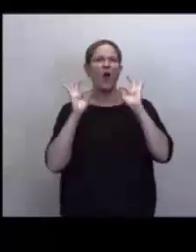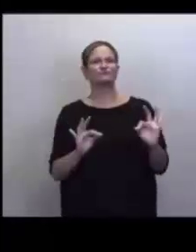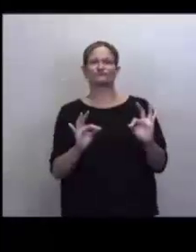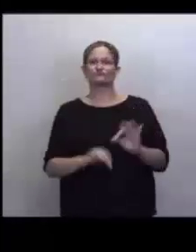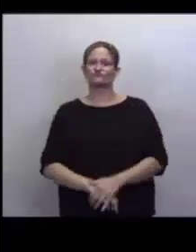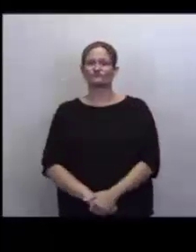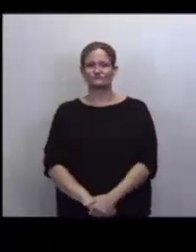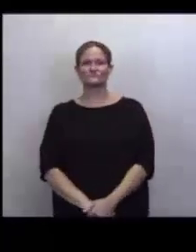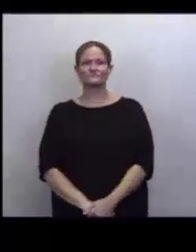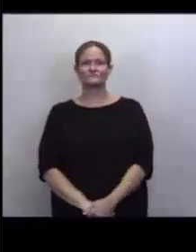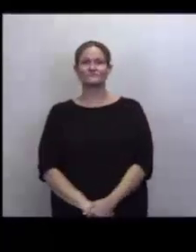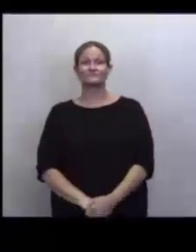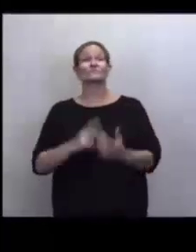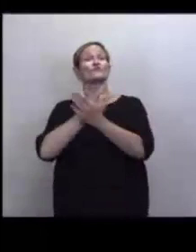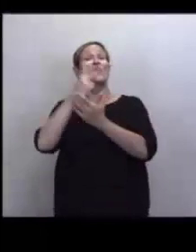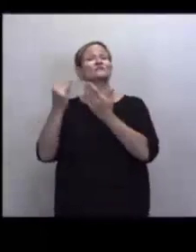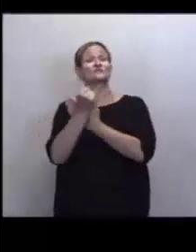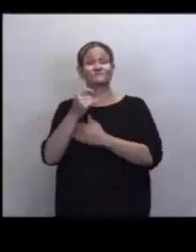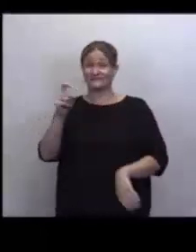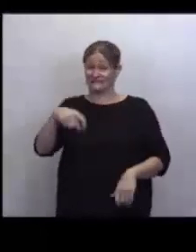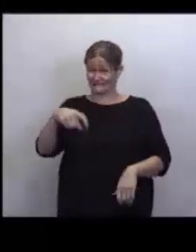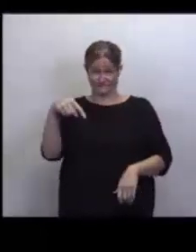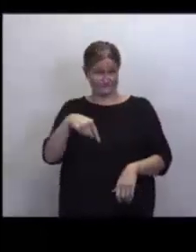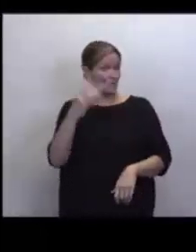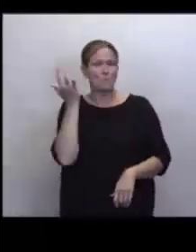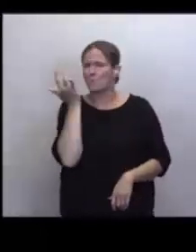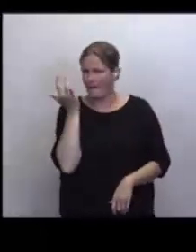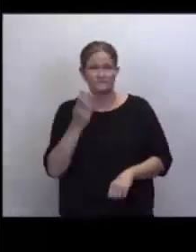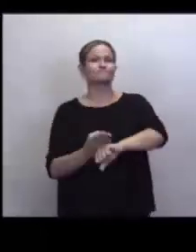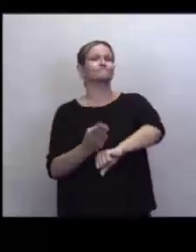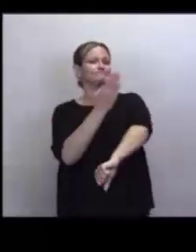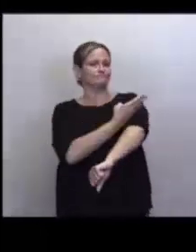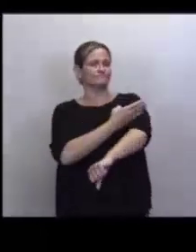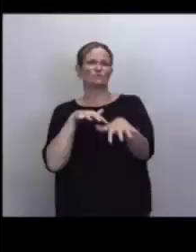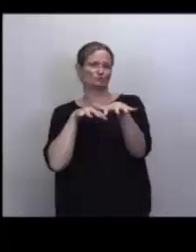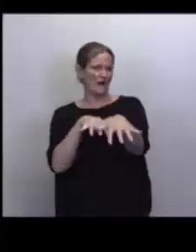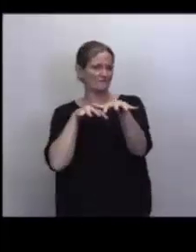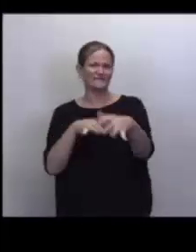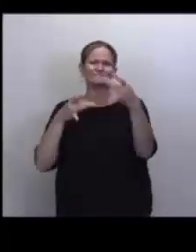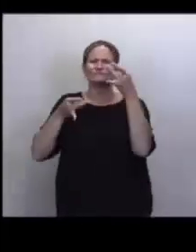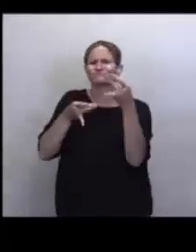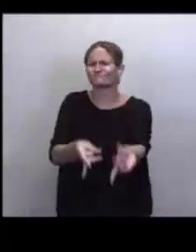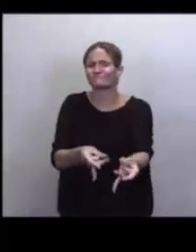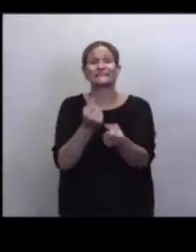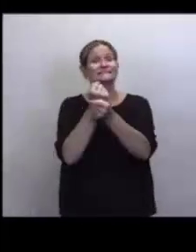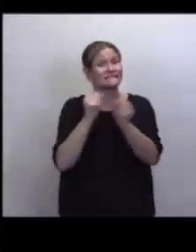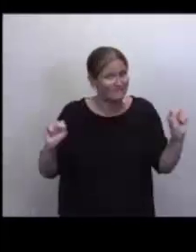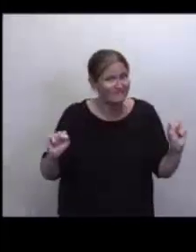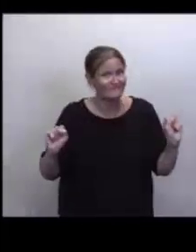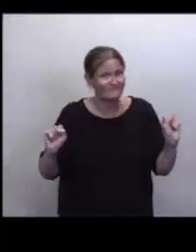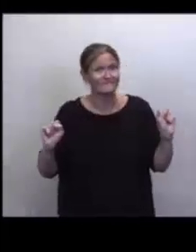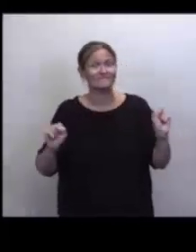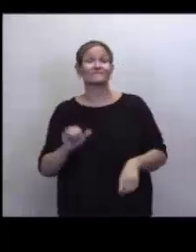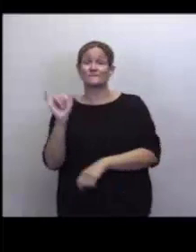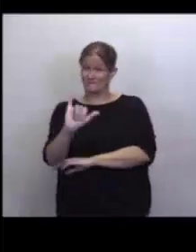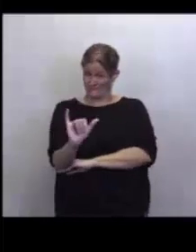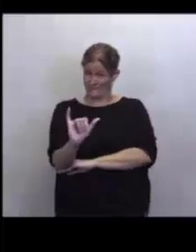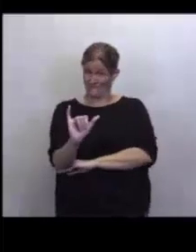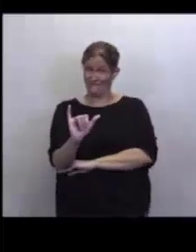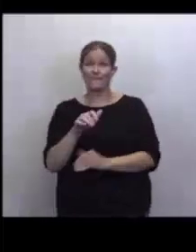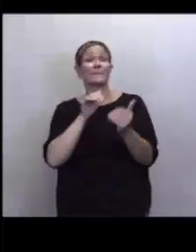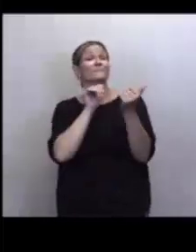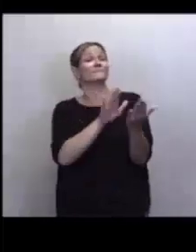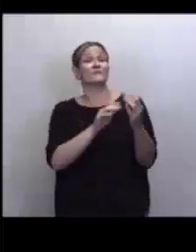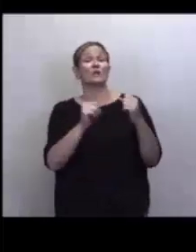la infraestructura para apoyar los esfuerzos de planificación de transporte. El proyecto es necesario para mejorar el flujo y